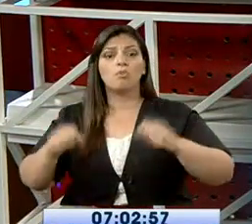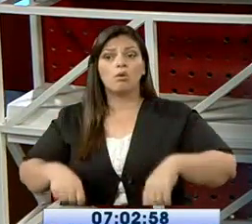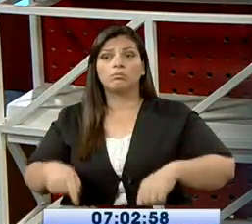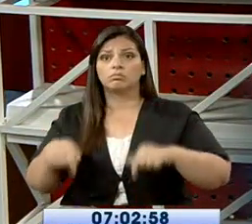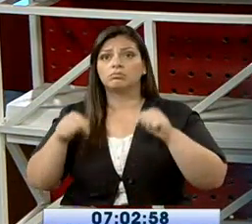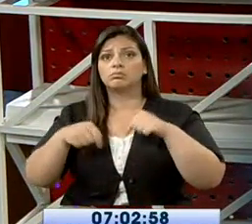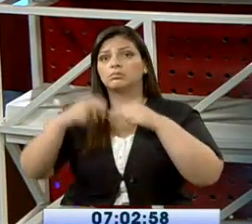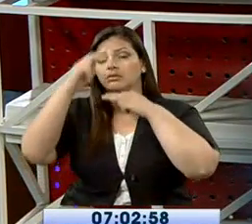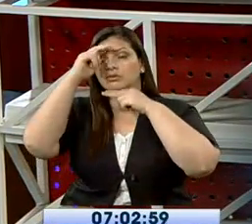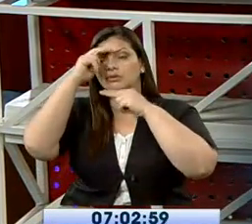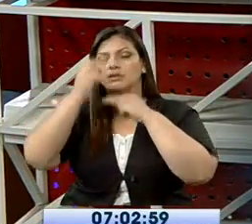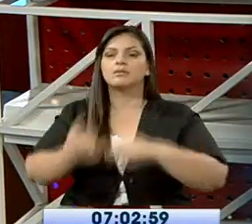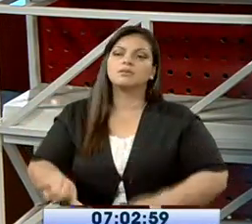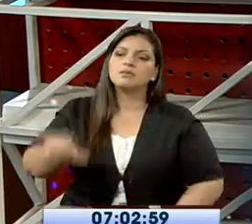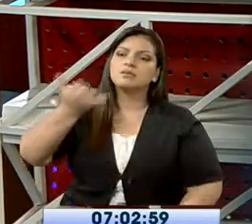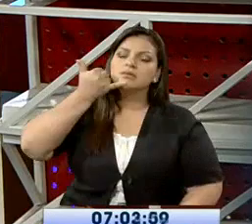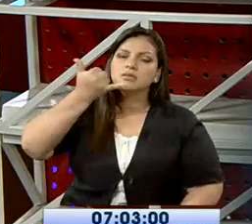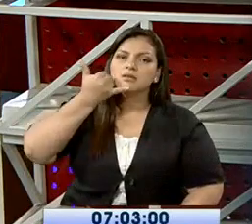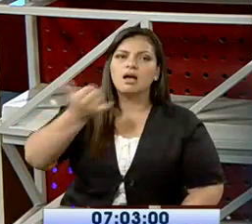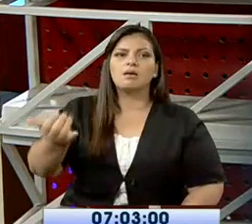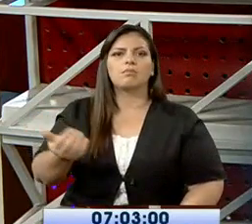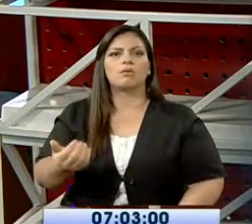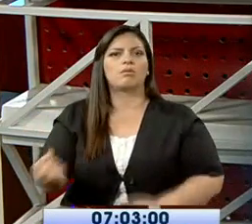dónde llamarnos con sus novedades. El